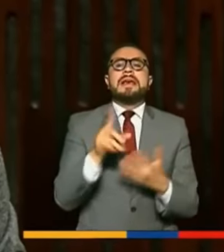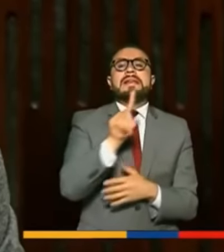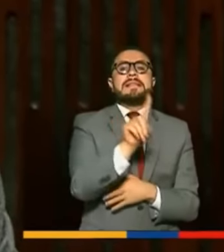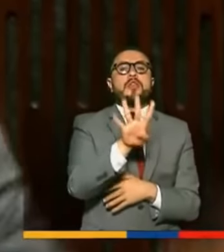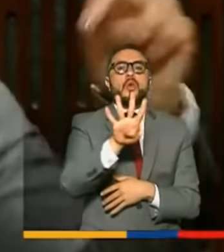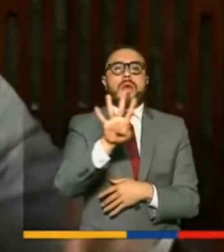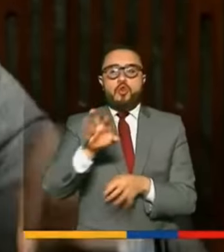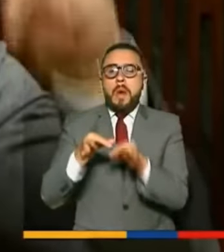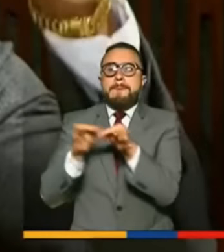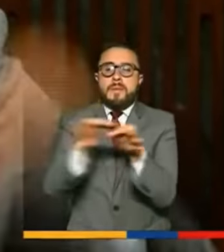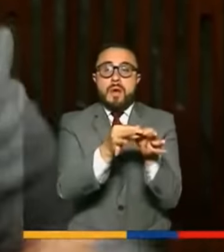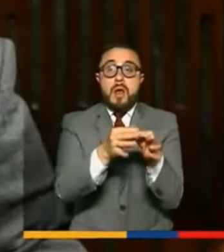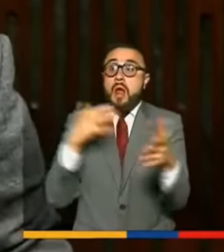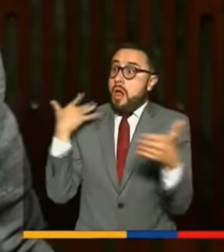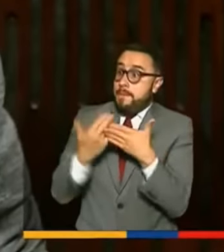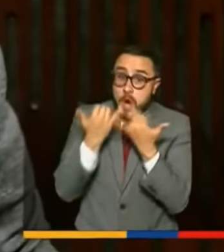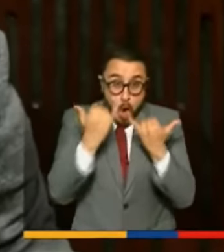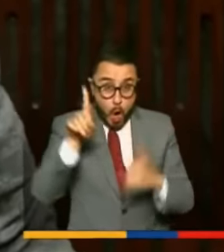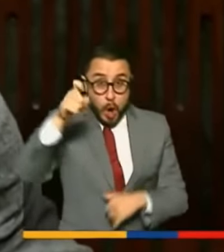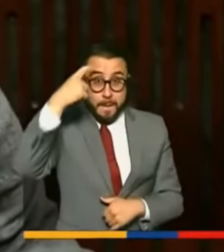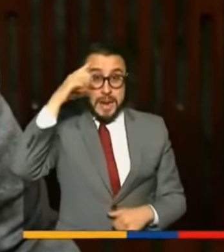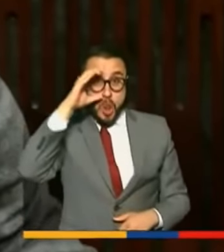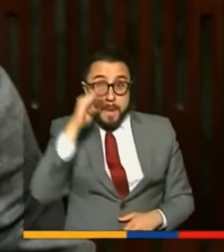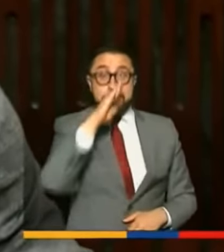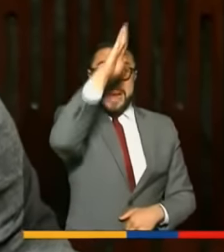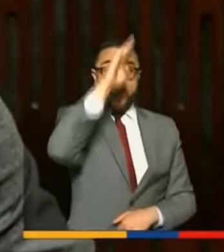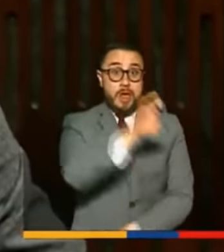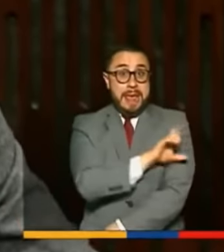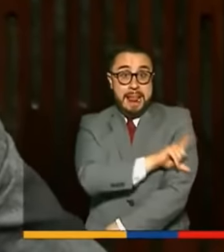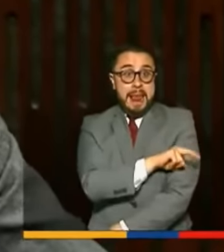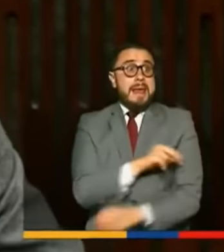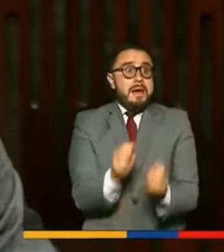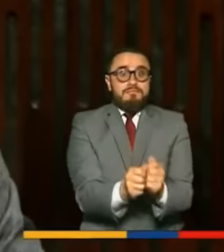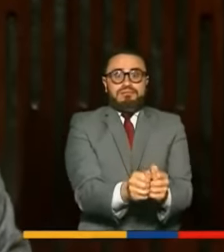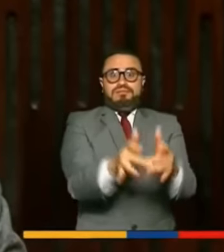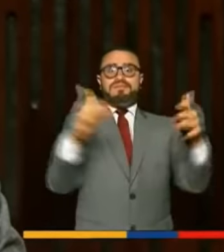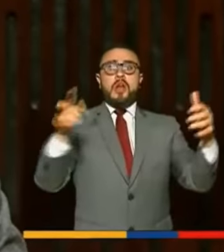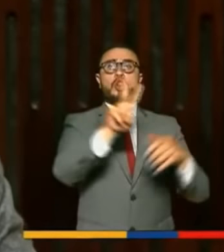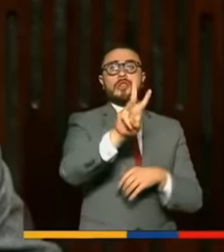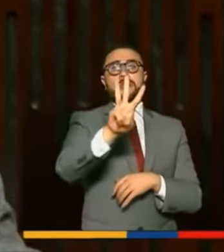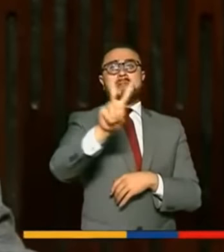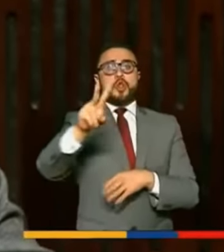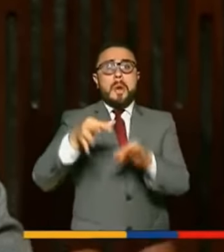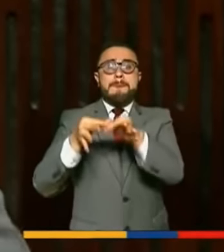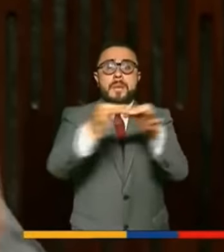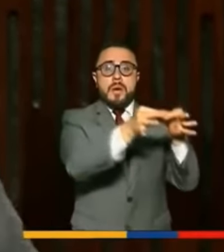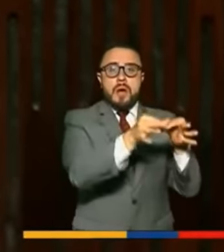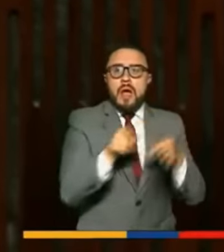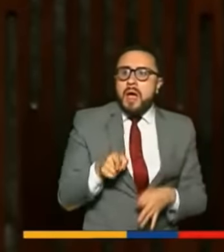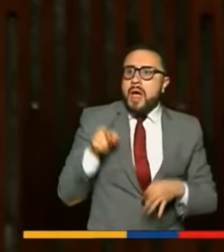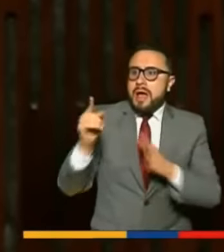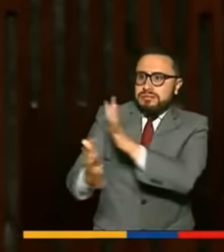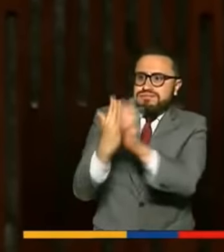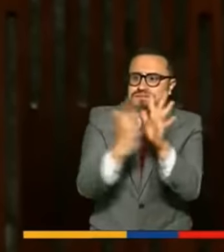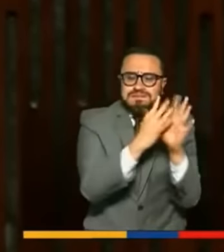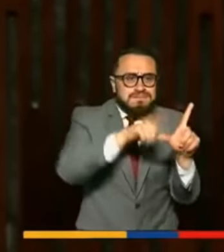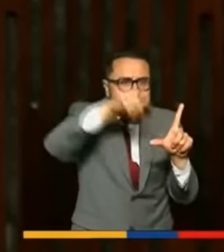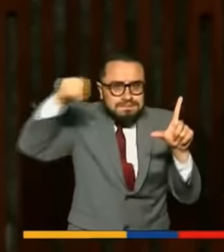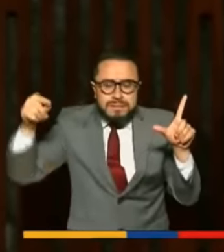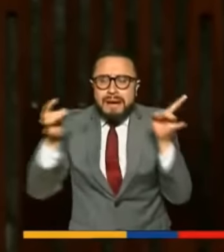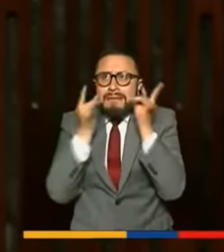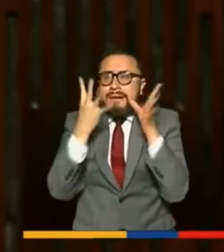149 municipios, y hoy en el gobierno de Petro, el ELN ya está en 232 municipios. Esto es una cifra vergonzosa.